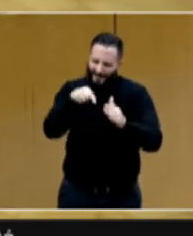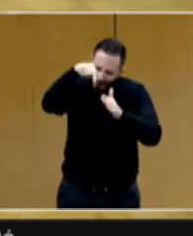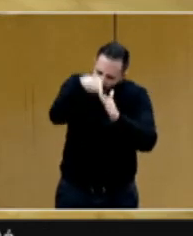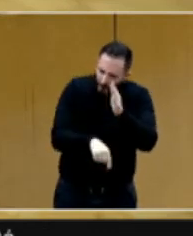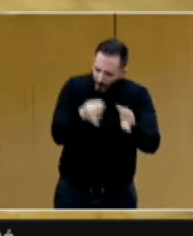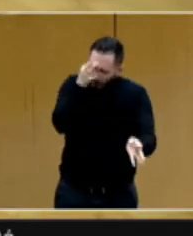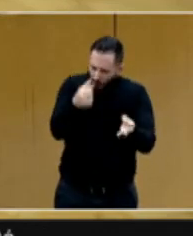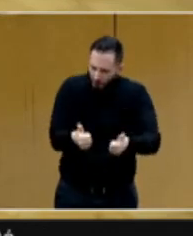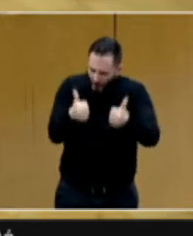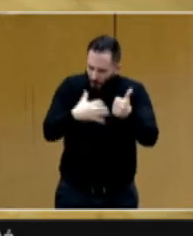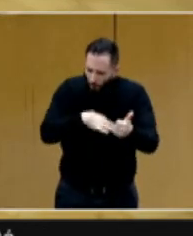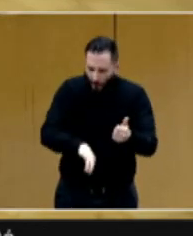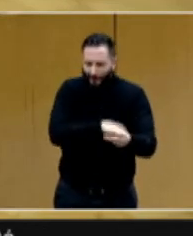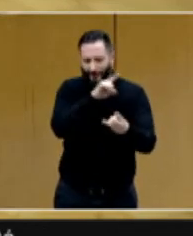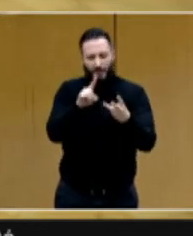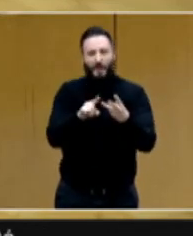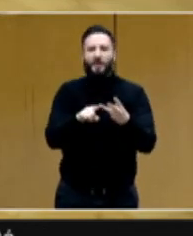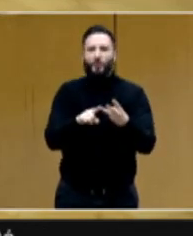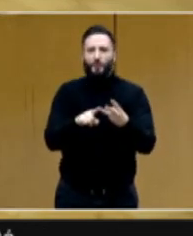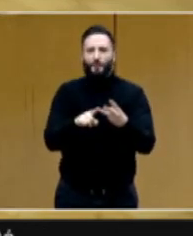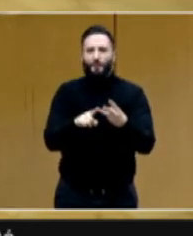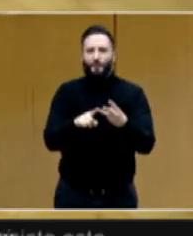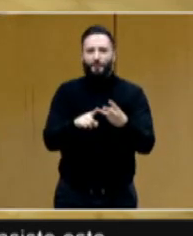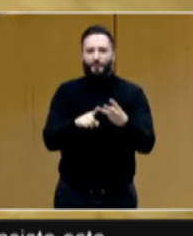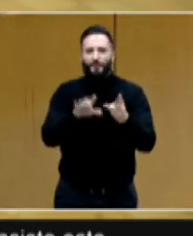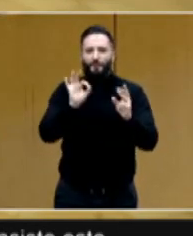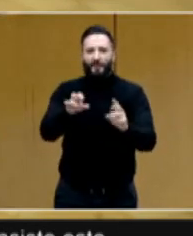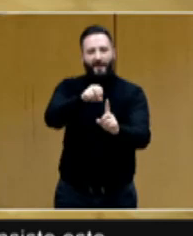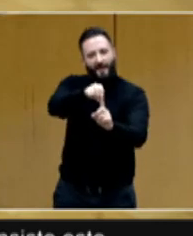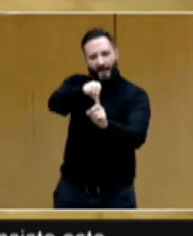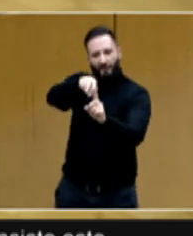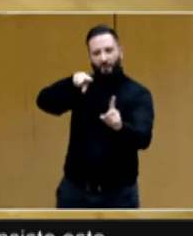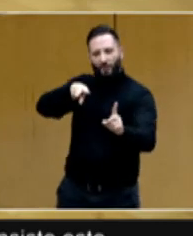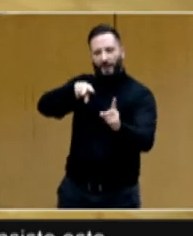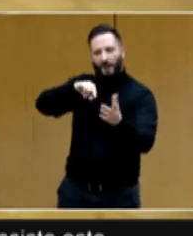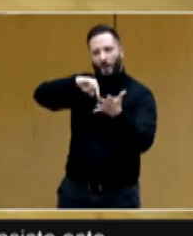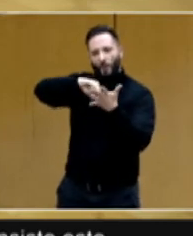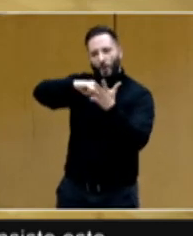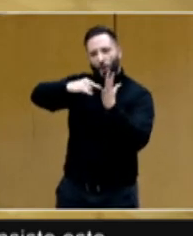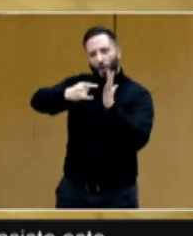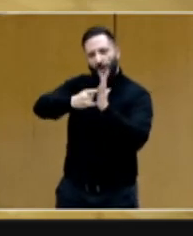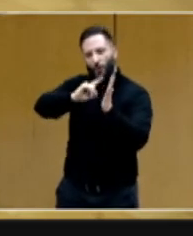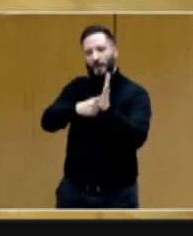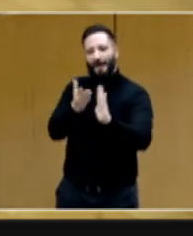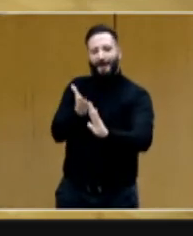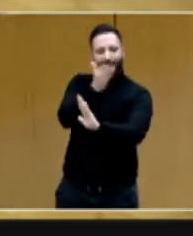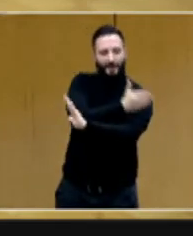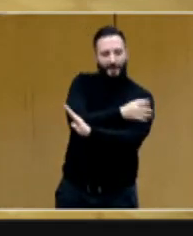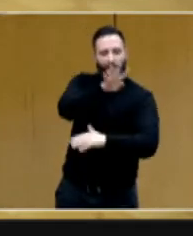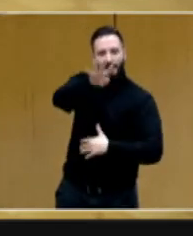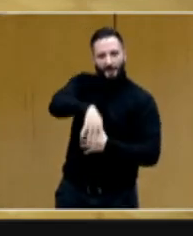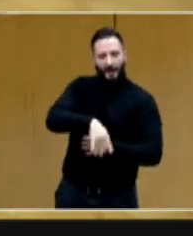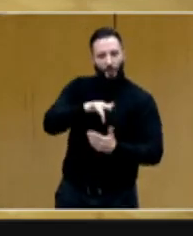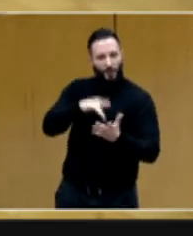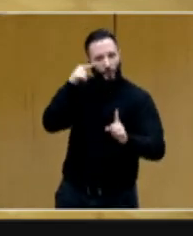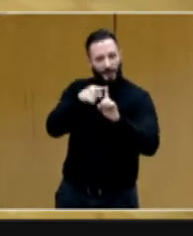muchísimo y En tercer lugar Cuál es el enfoque del anteproyecto de ley Catalán en lo relativo a la salvaguardas que requiere la